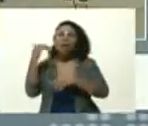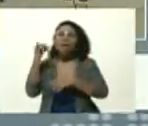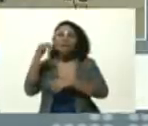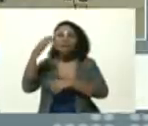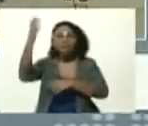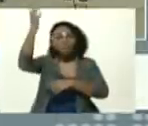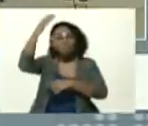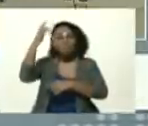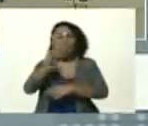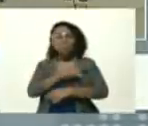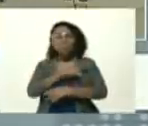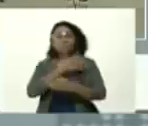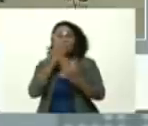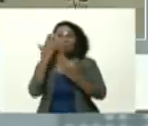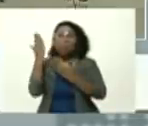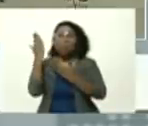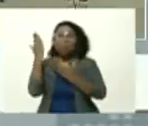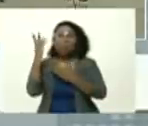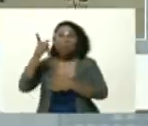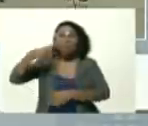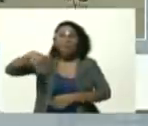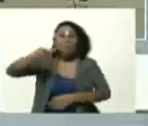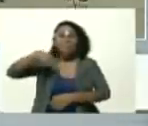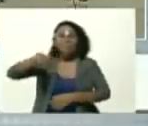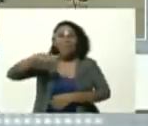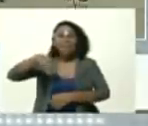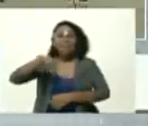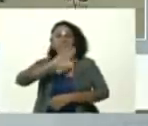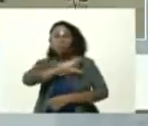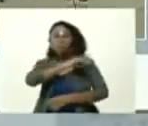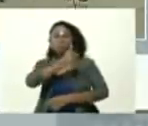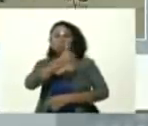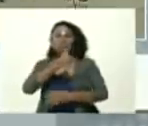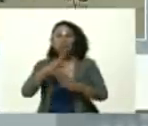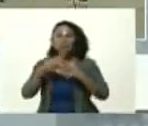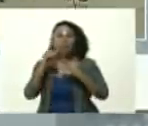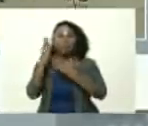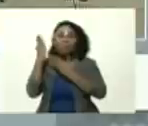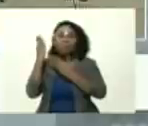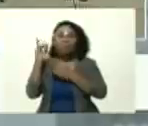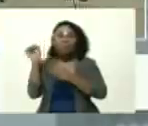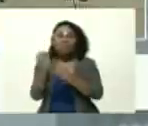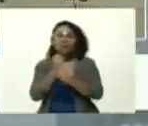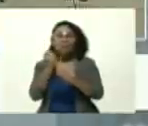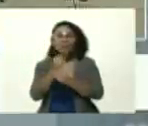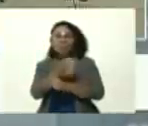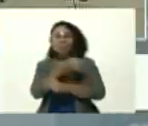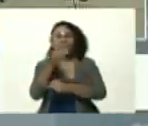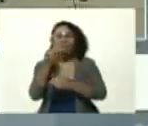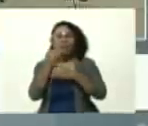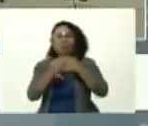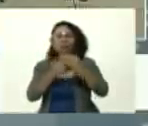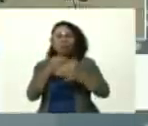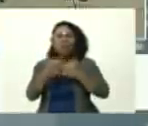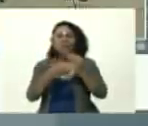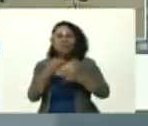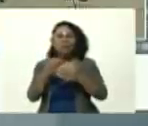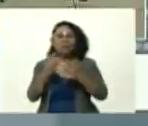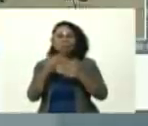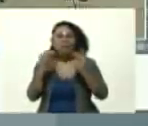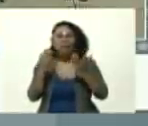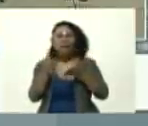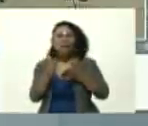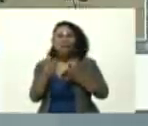universitario, ¿vale? La plaza del rectorado. Todo esto son obras maravillosas hechas por la